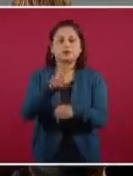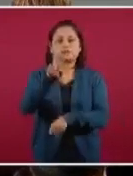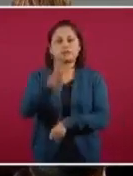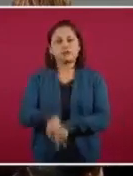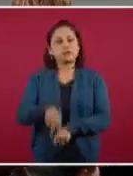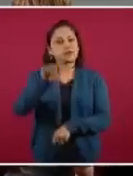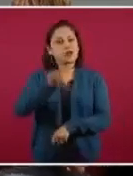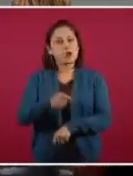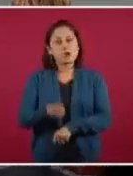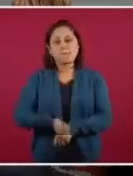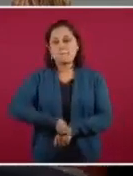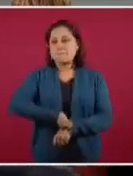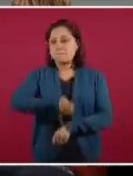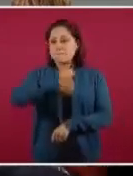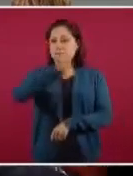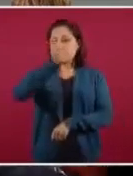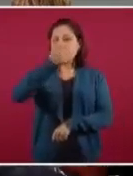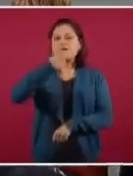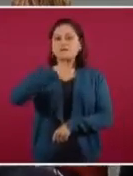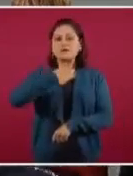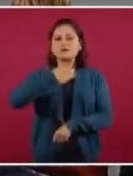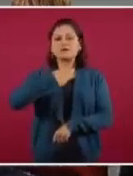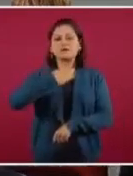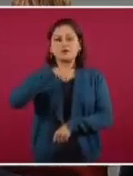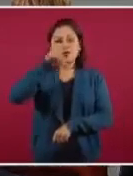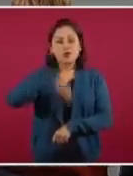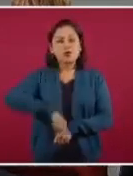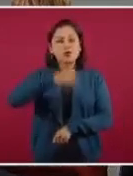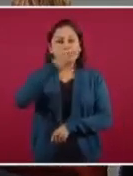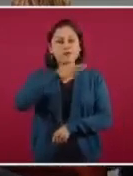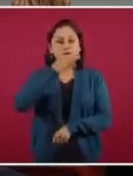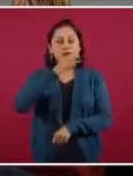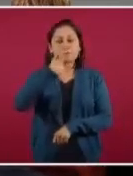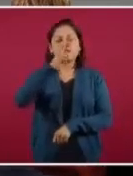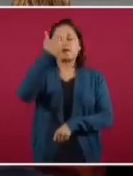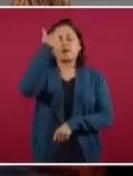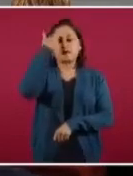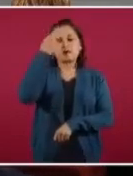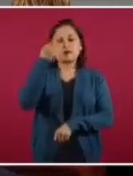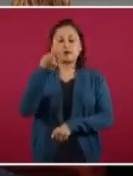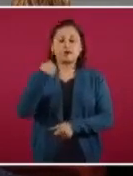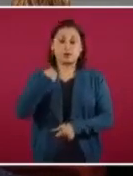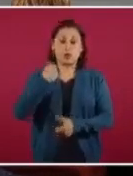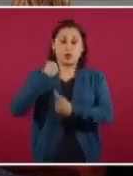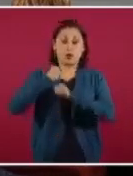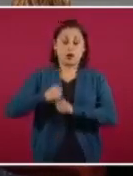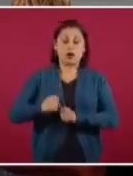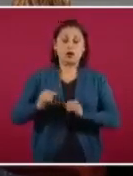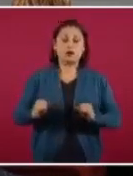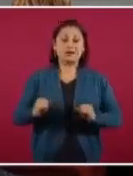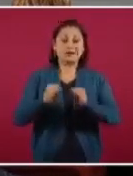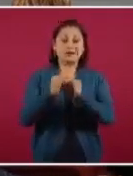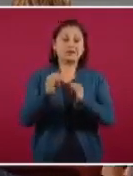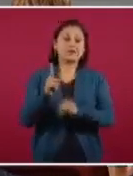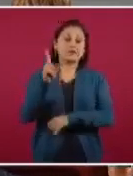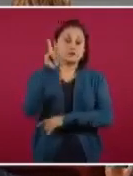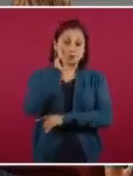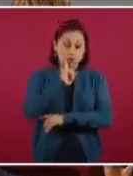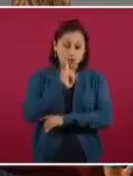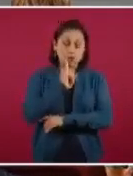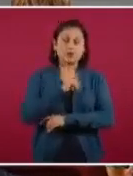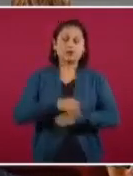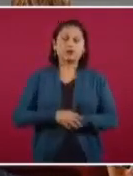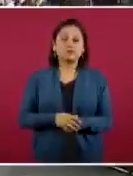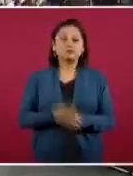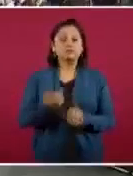este día como presidenta del Instituto Nacional de las Mujeres. Y me da mucho gusto hacerlo aquí y de esta manera, con